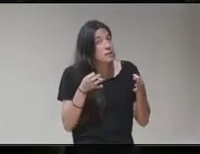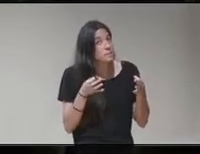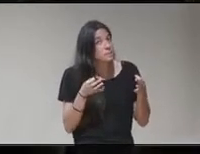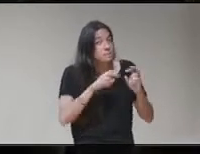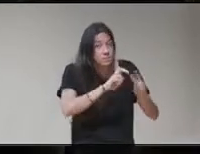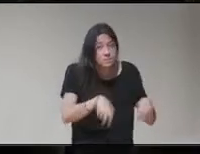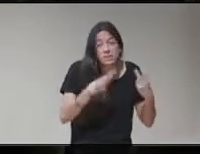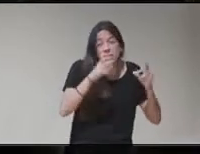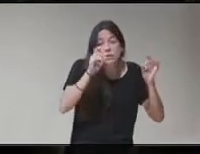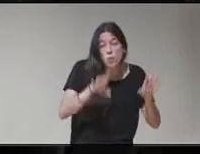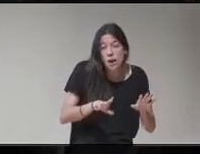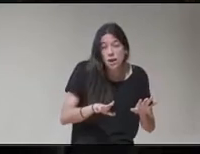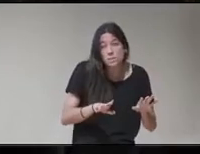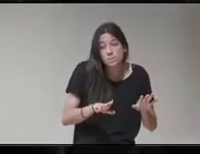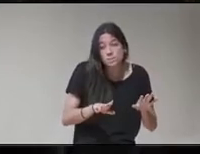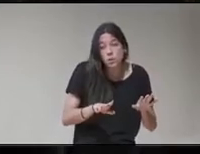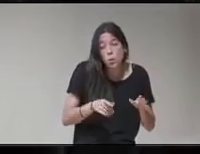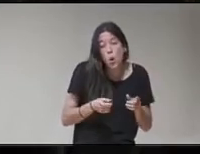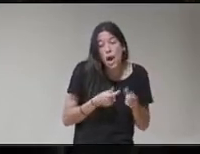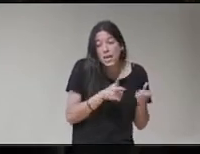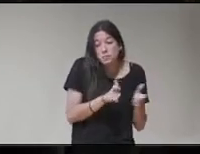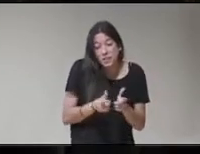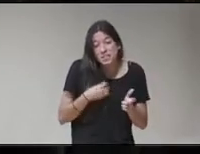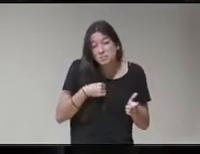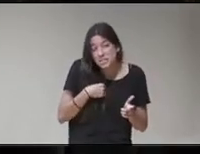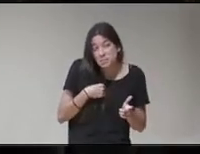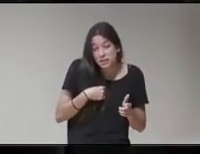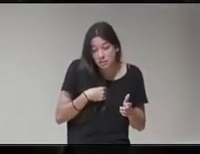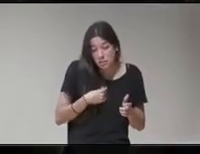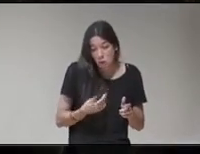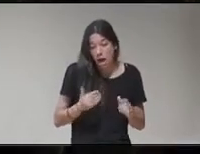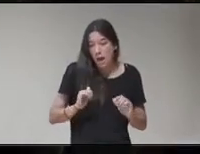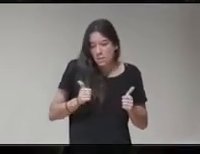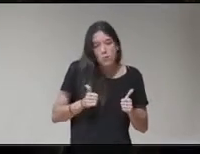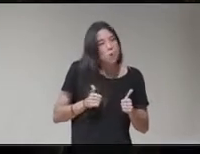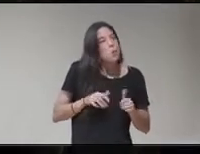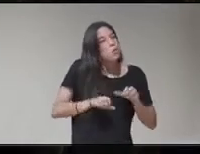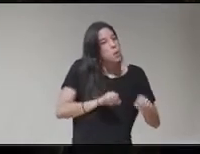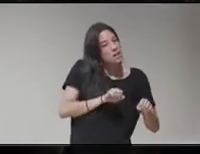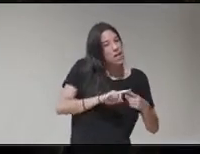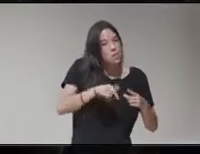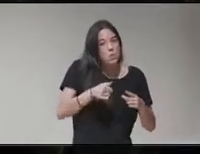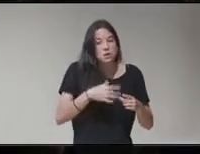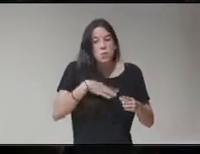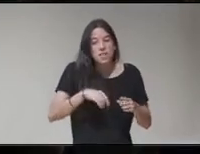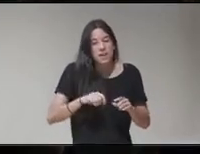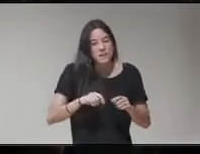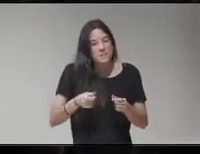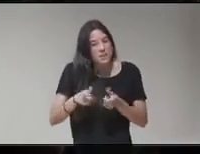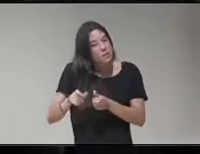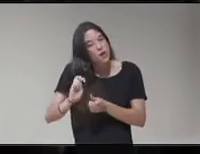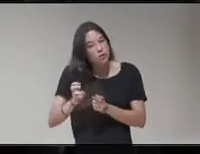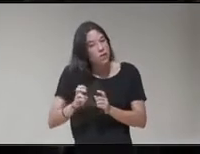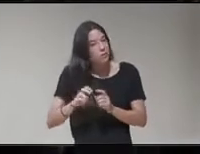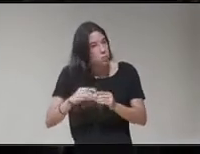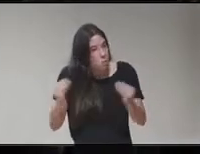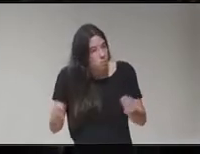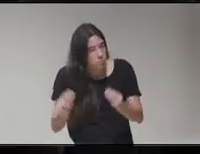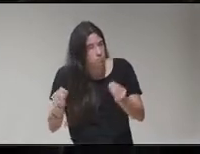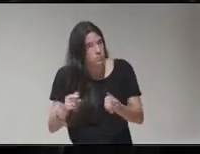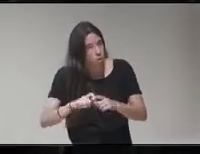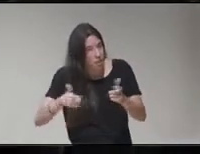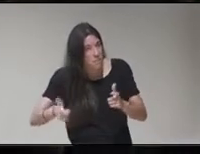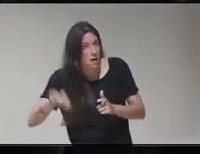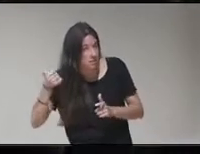restablecen exactamente las mismas especies que eran dominantes anteriormente, pero sí especies habitualmente relacionadas y desde luego